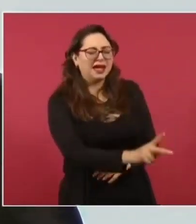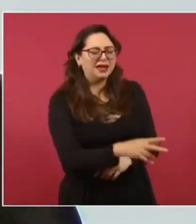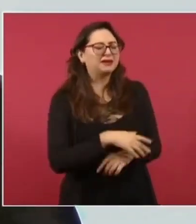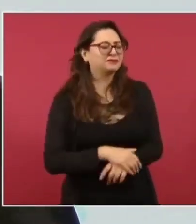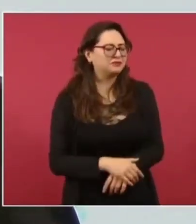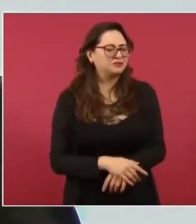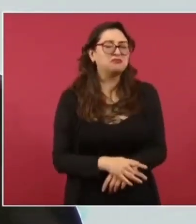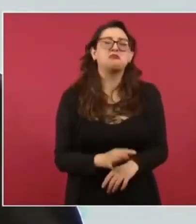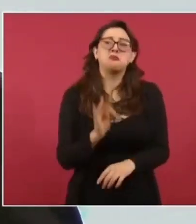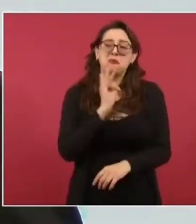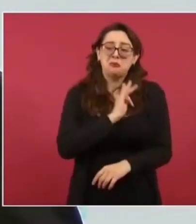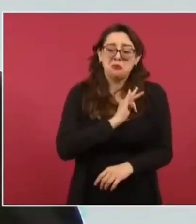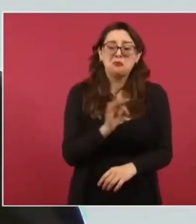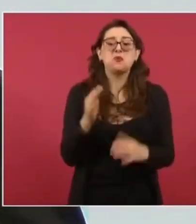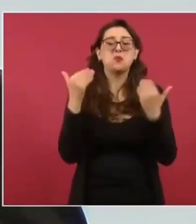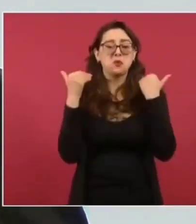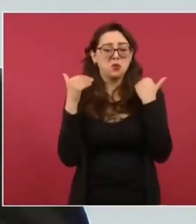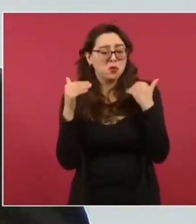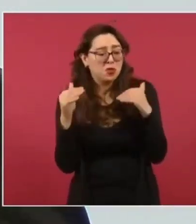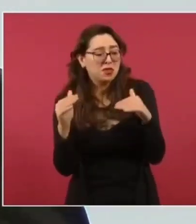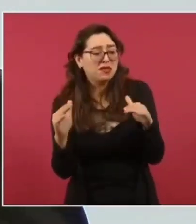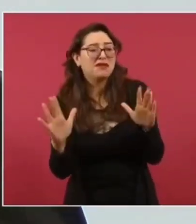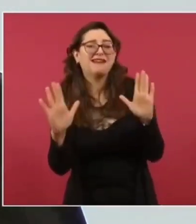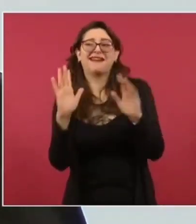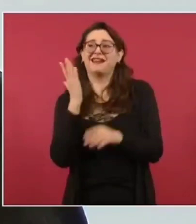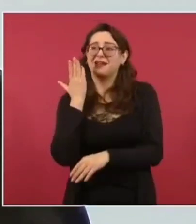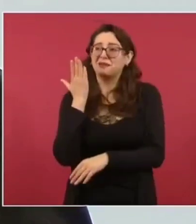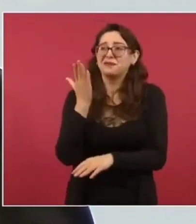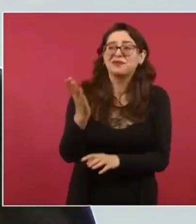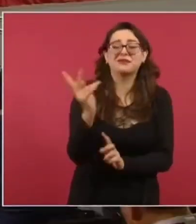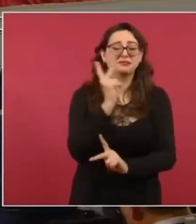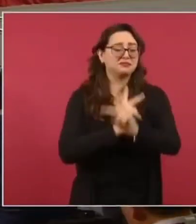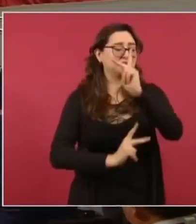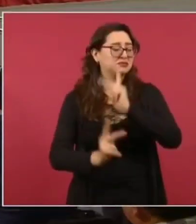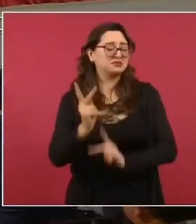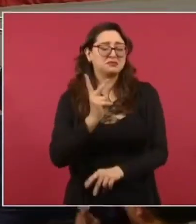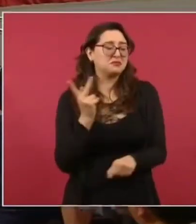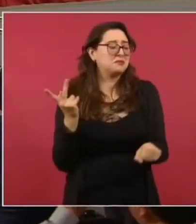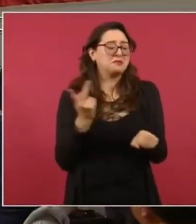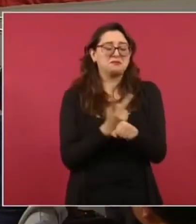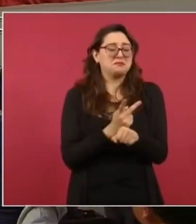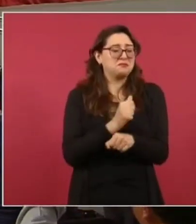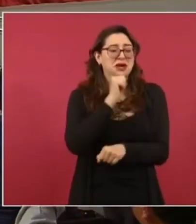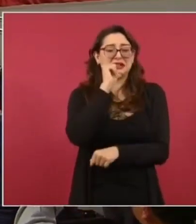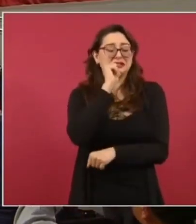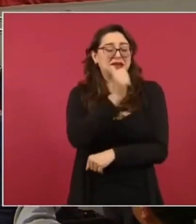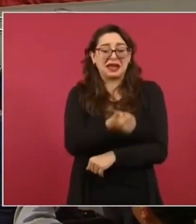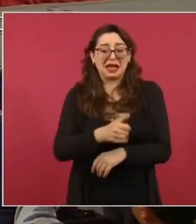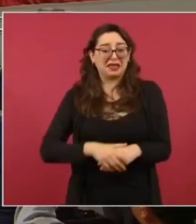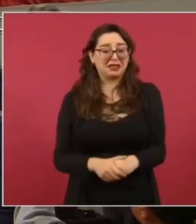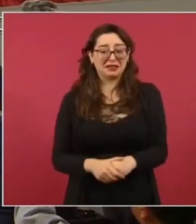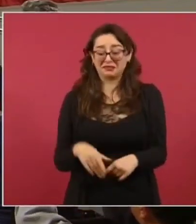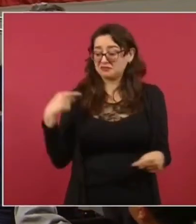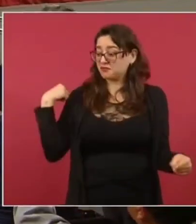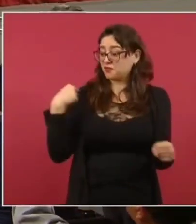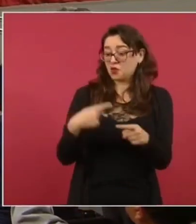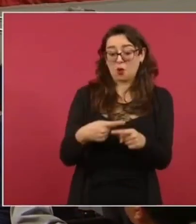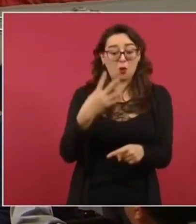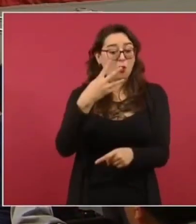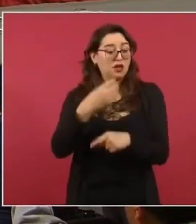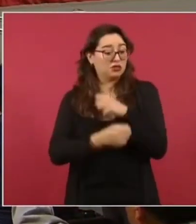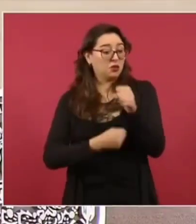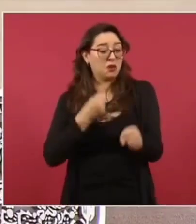por debajo del endeudamiento que constituyó el presidente Felipe Calderón,